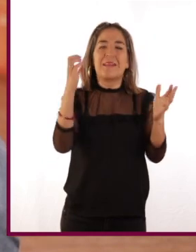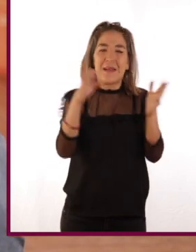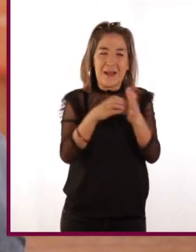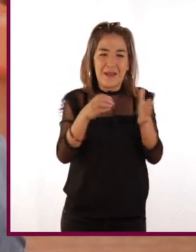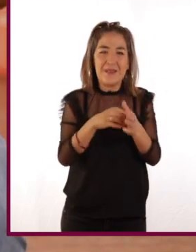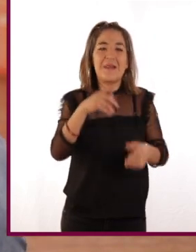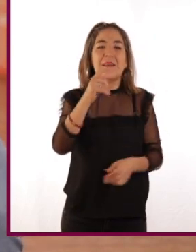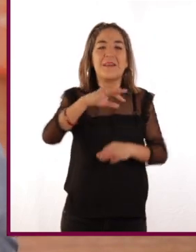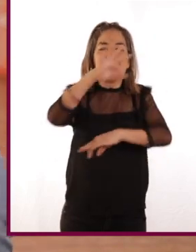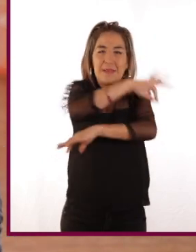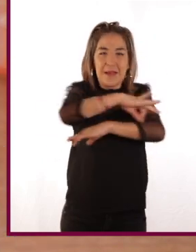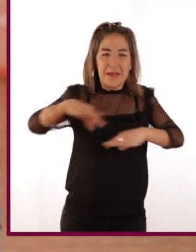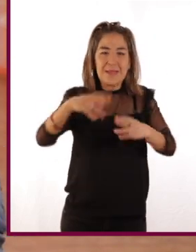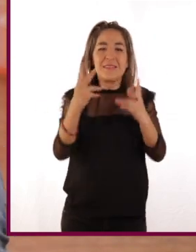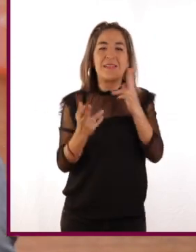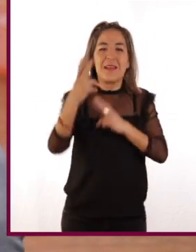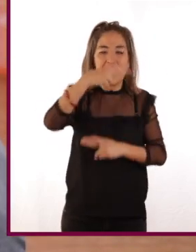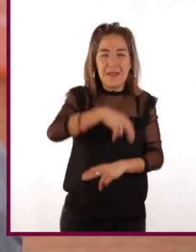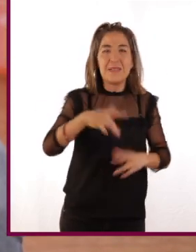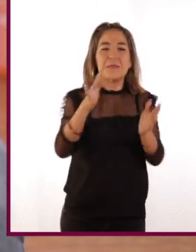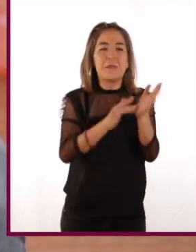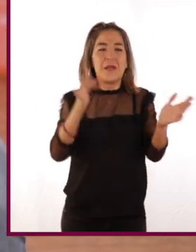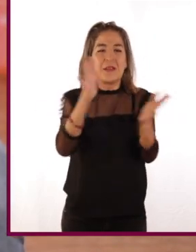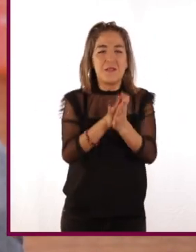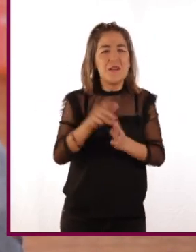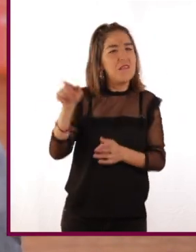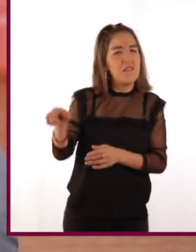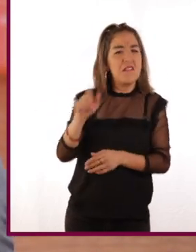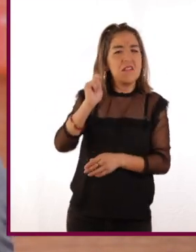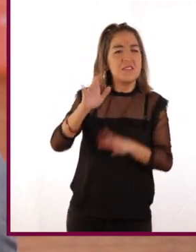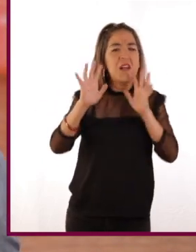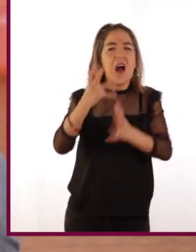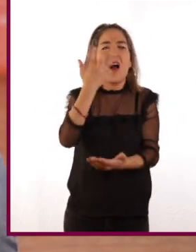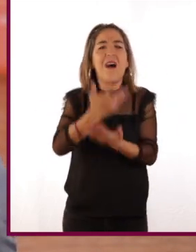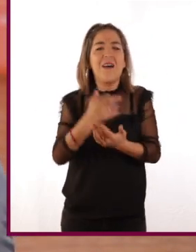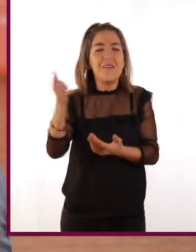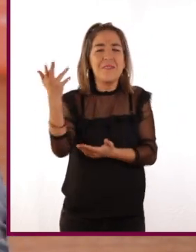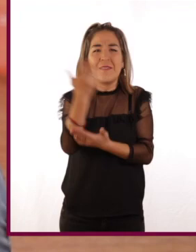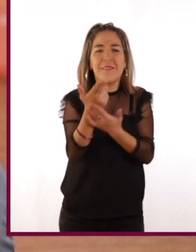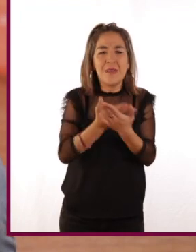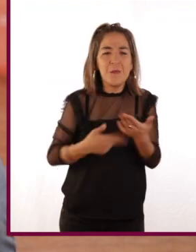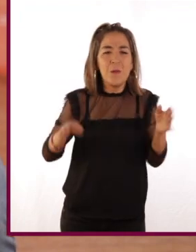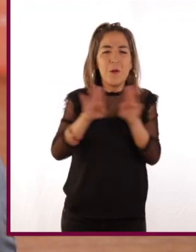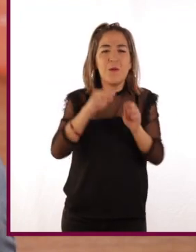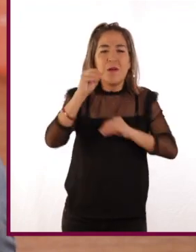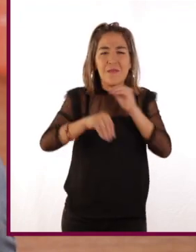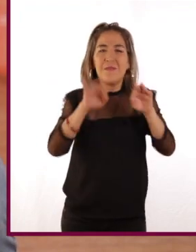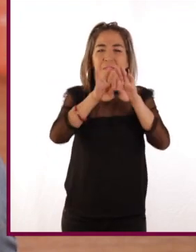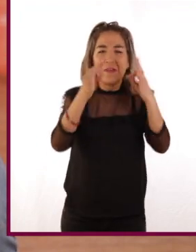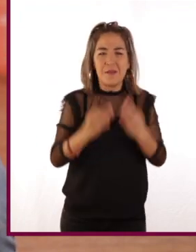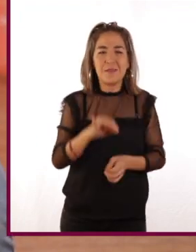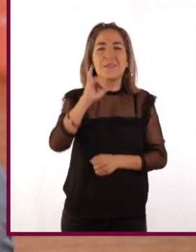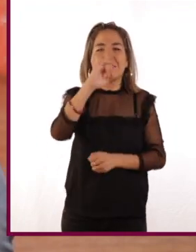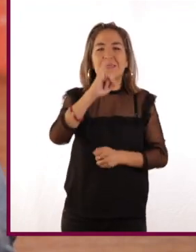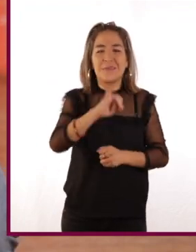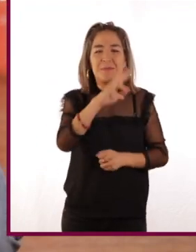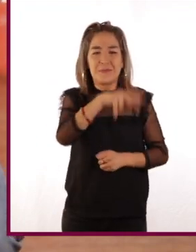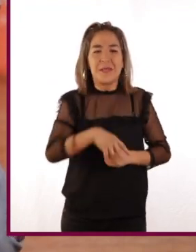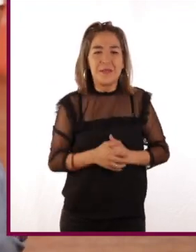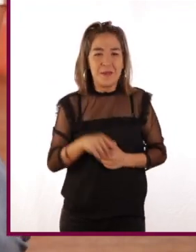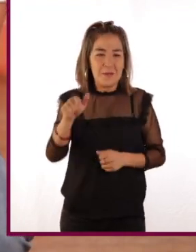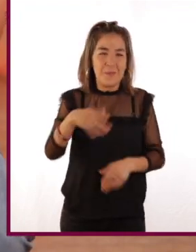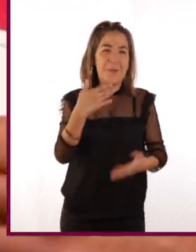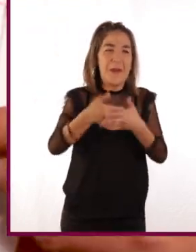cartulinas, regla, lápiz, tijeras y pegamento. Pero en estas cartulinas ya están dibujados los desarrollos planos de las figuras,